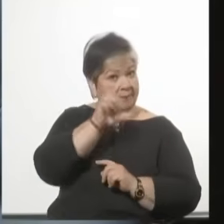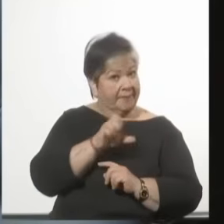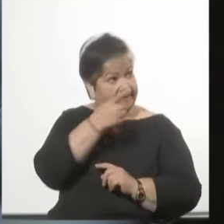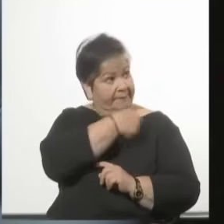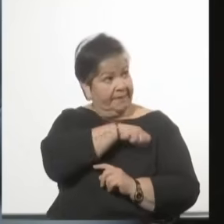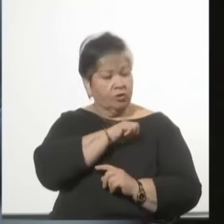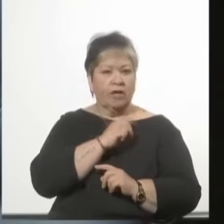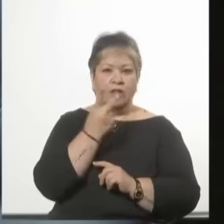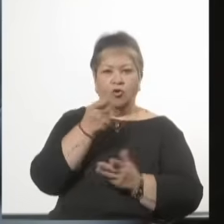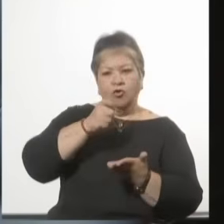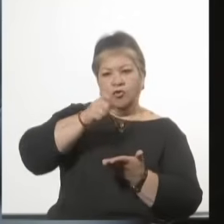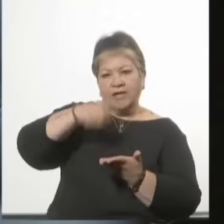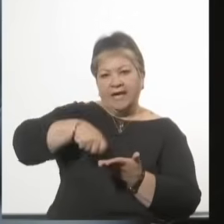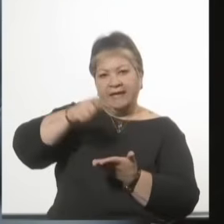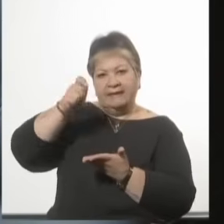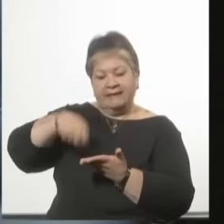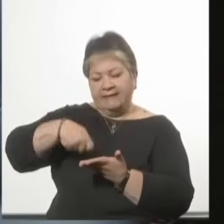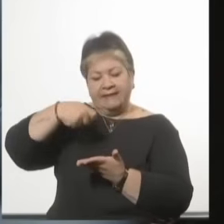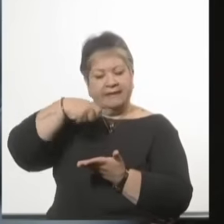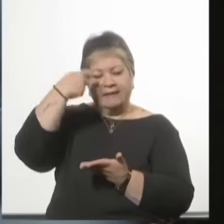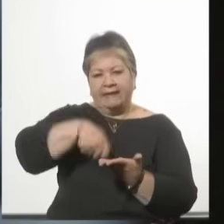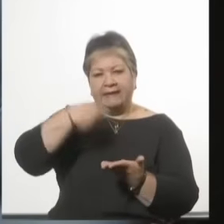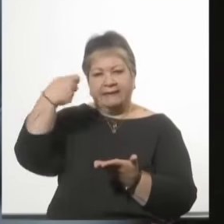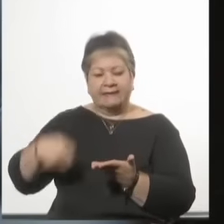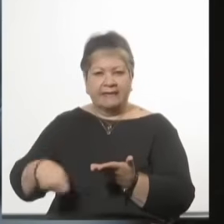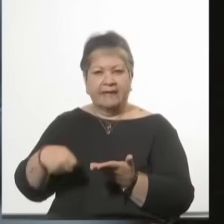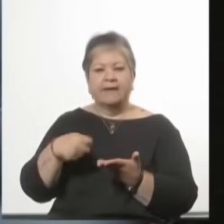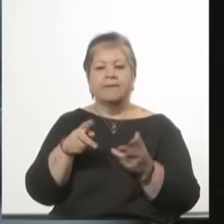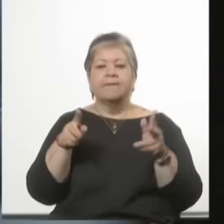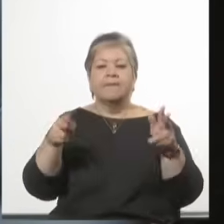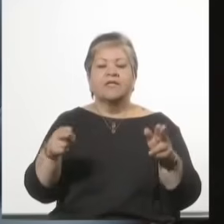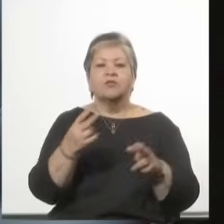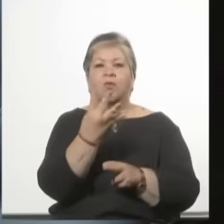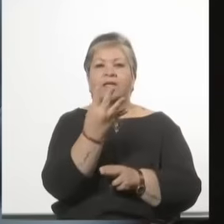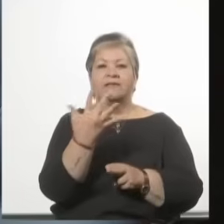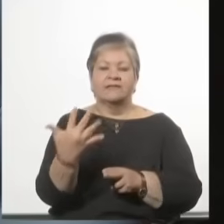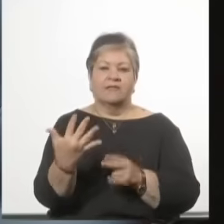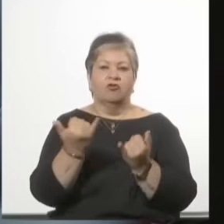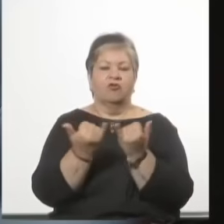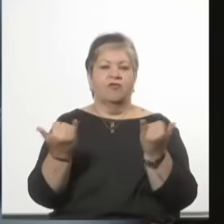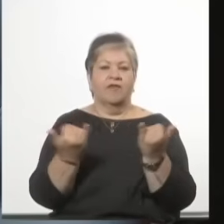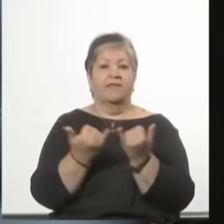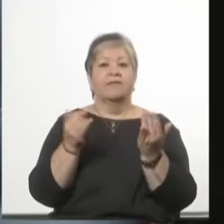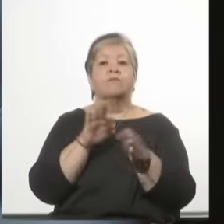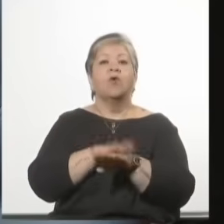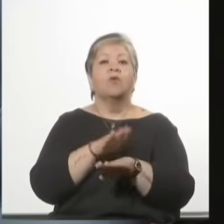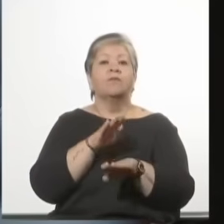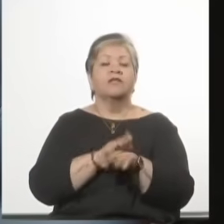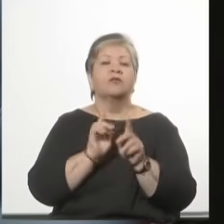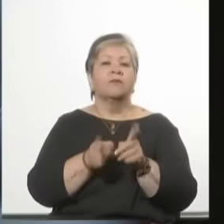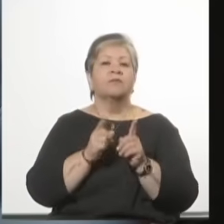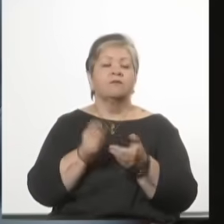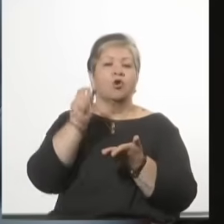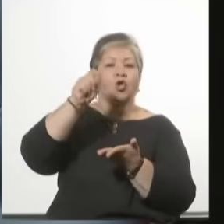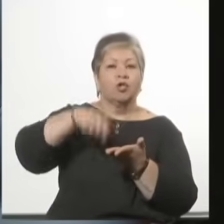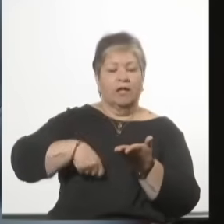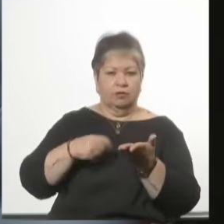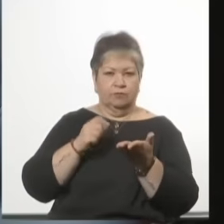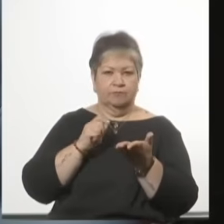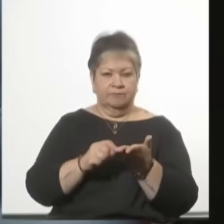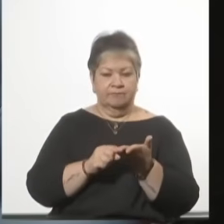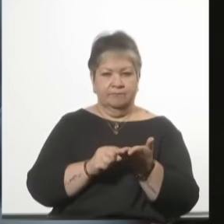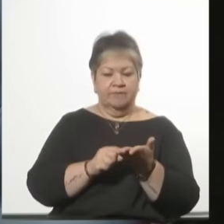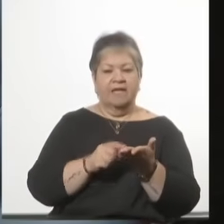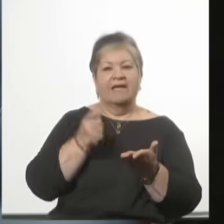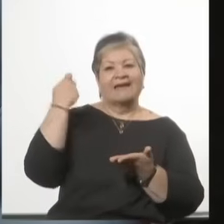construir 2 garantías en un plazo de 45 días desde la suscripción del contrato. A.